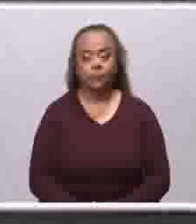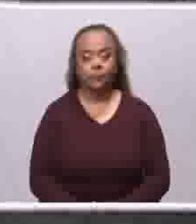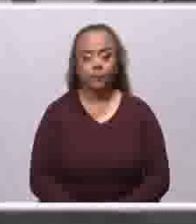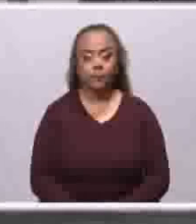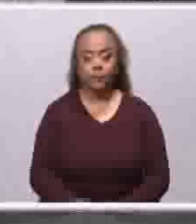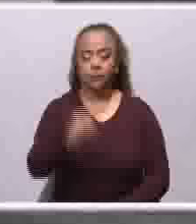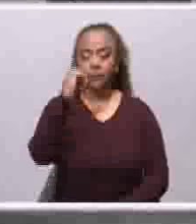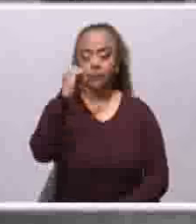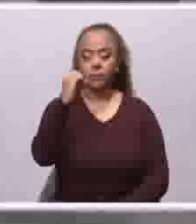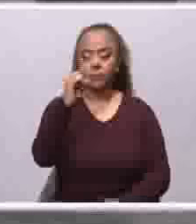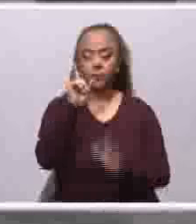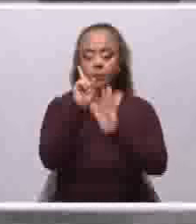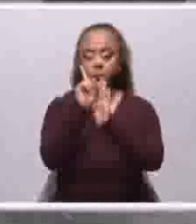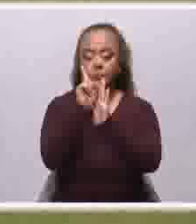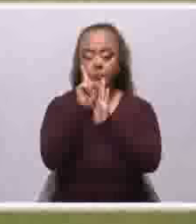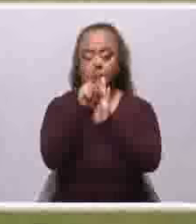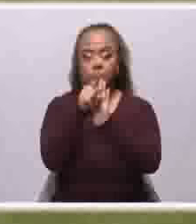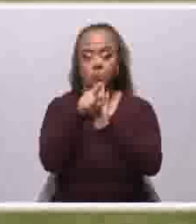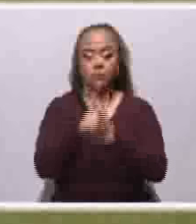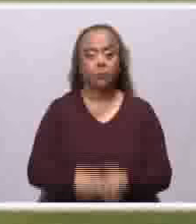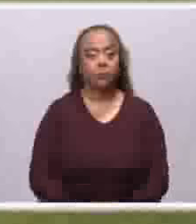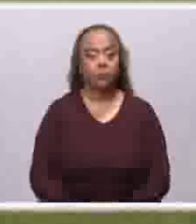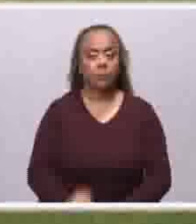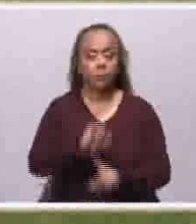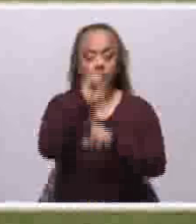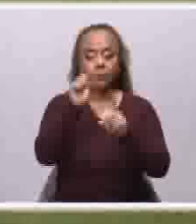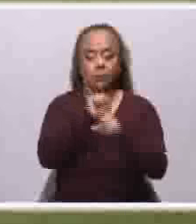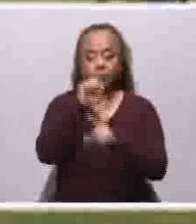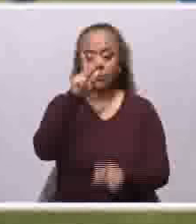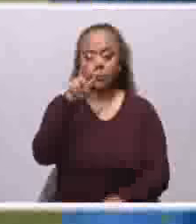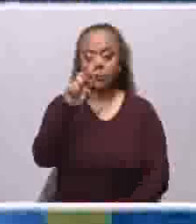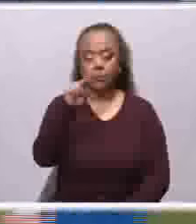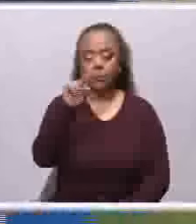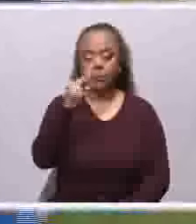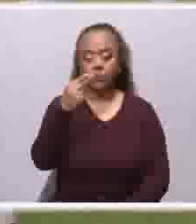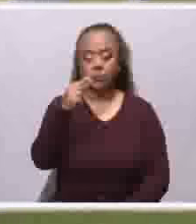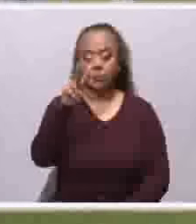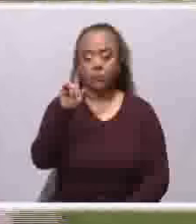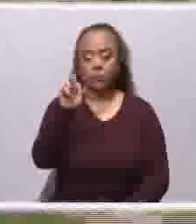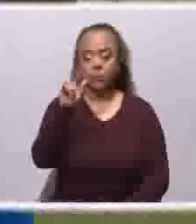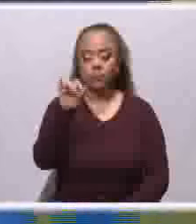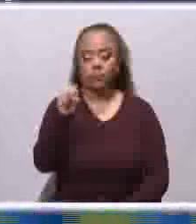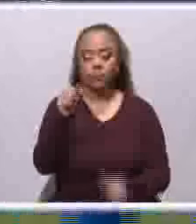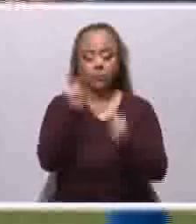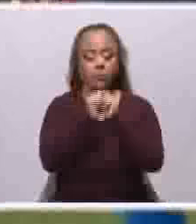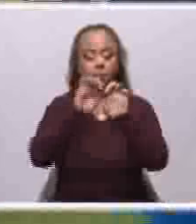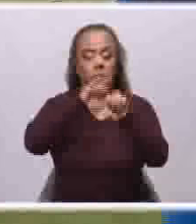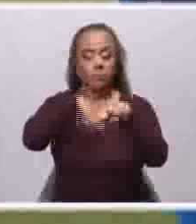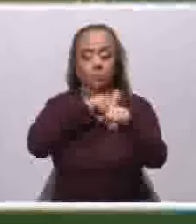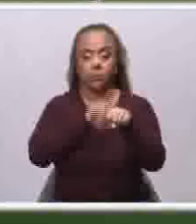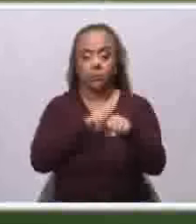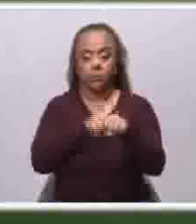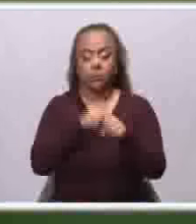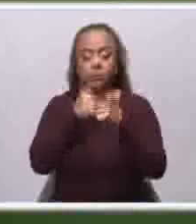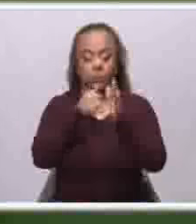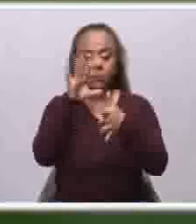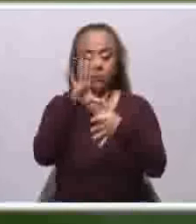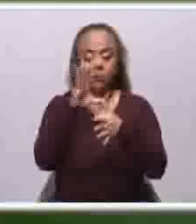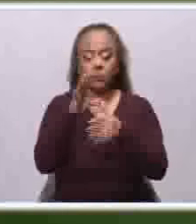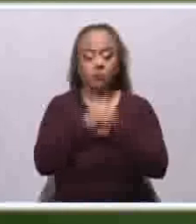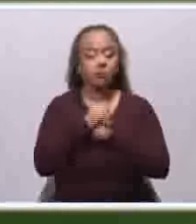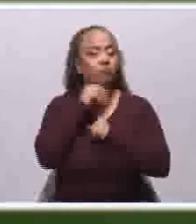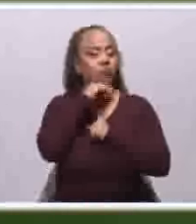cero minutos la situación de kennet Vargas con la selección nacional en esta copa América fue compleja y con tintes